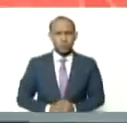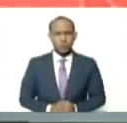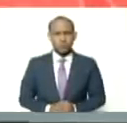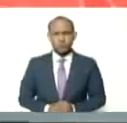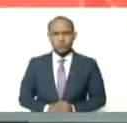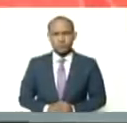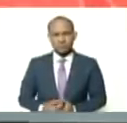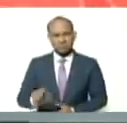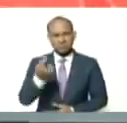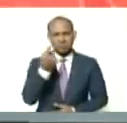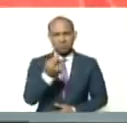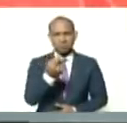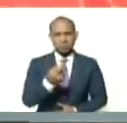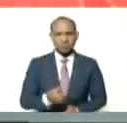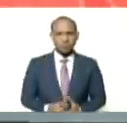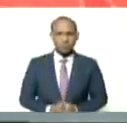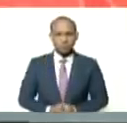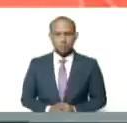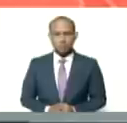Jamás.